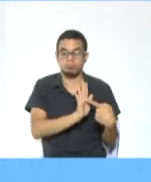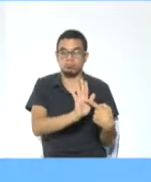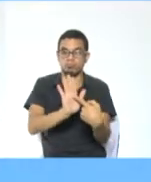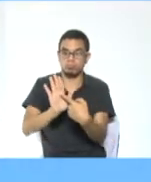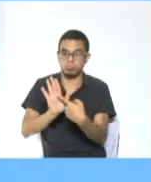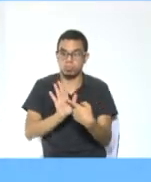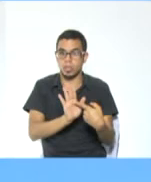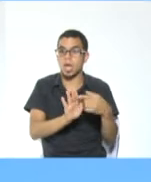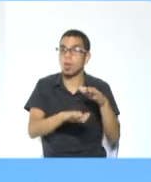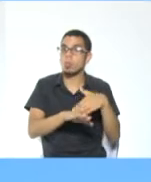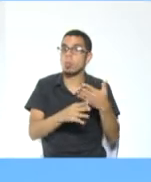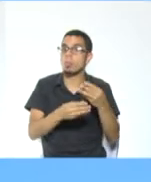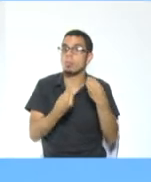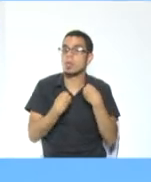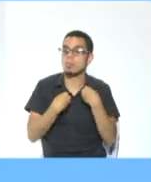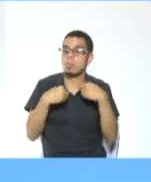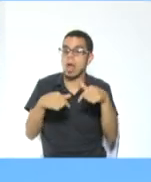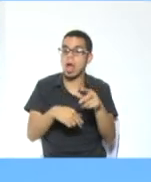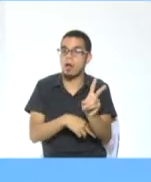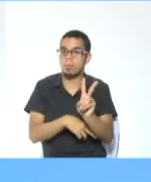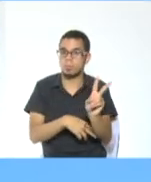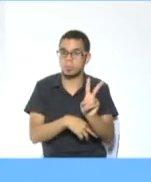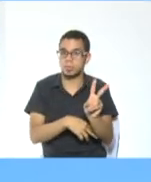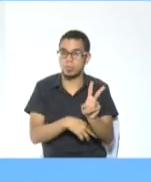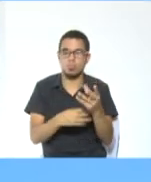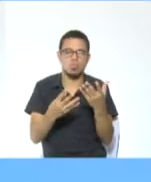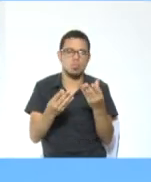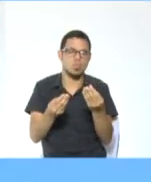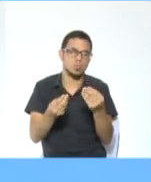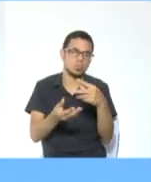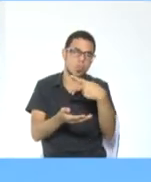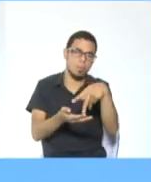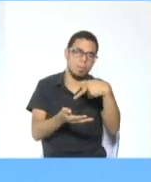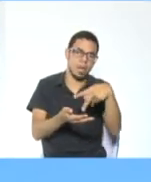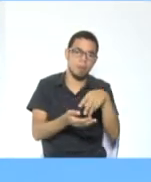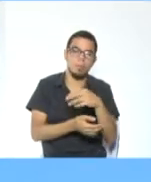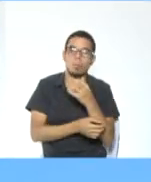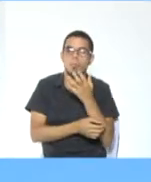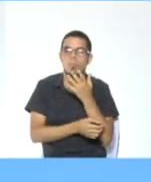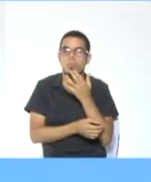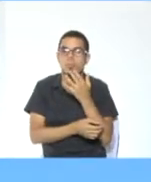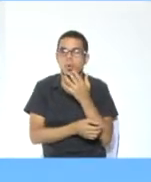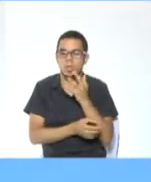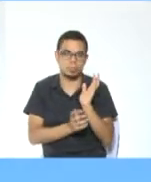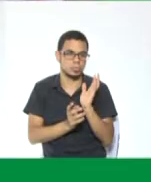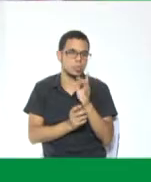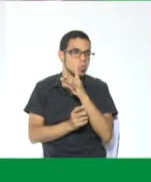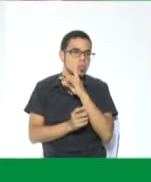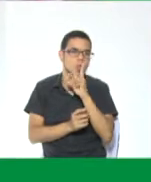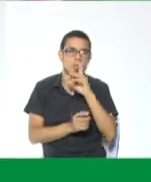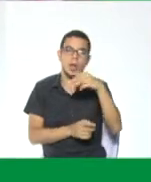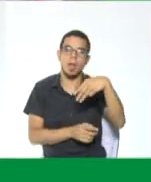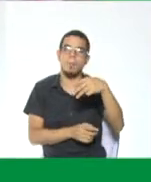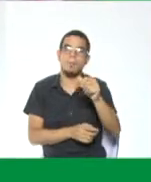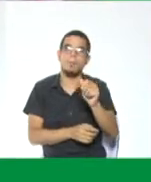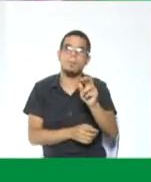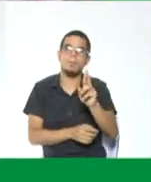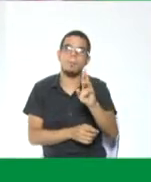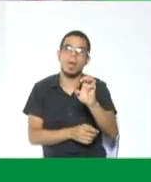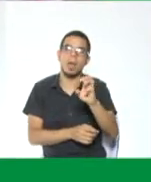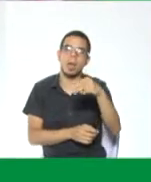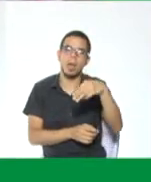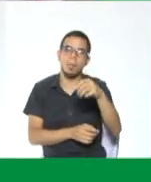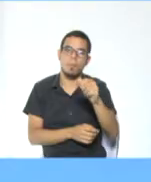nuestro país, Venezuela, muchísimos bailes, como por ejemplo el mare mare, la